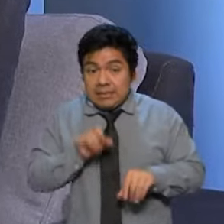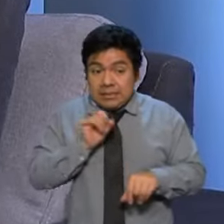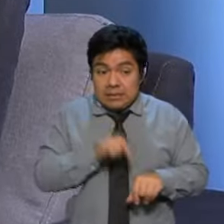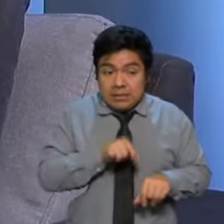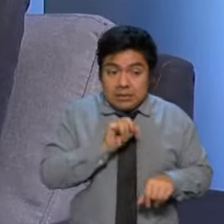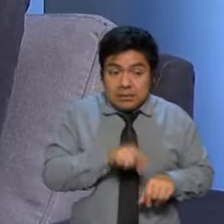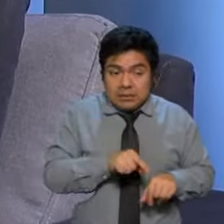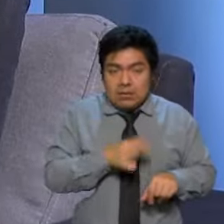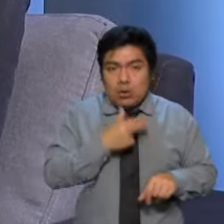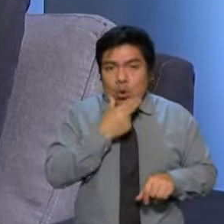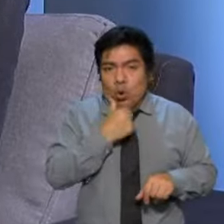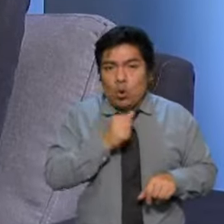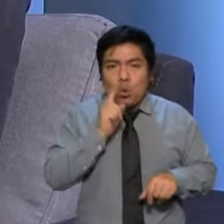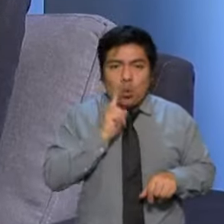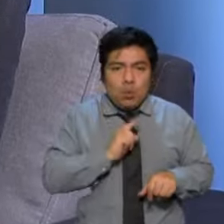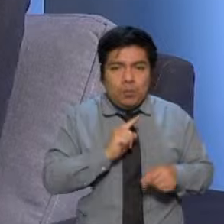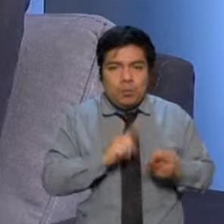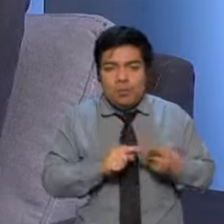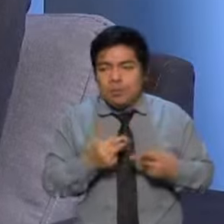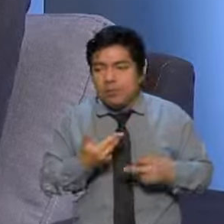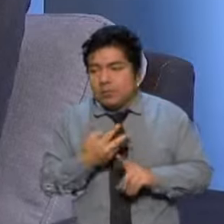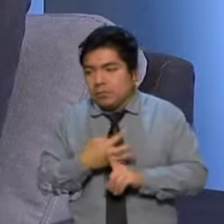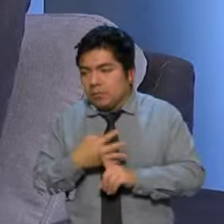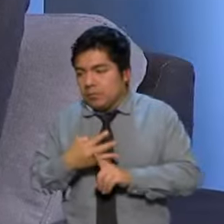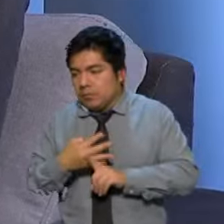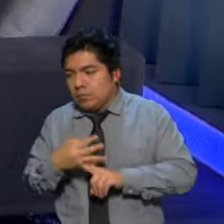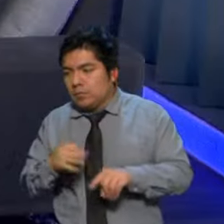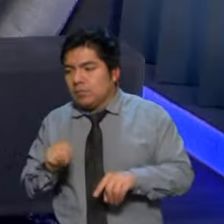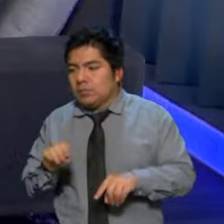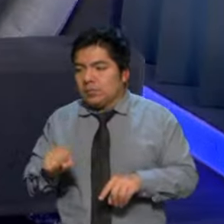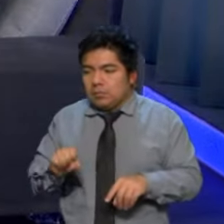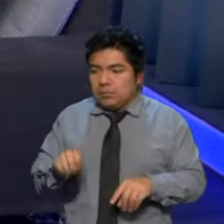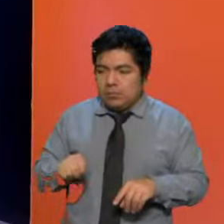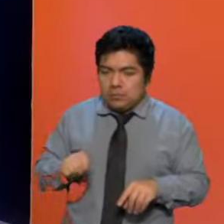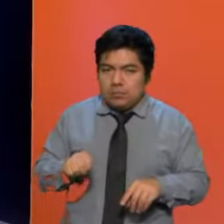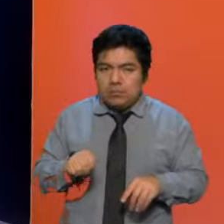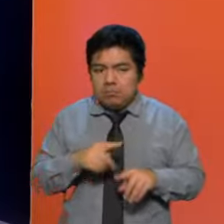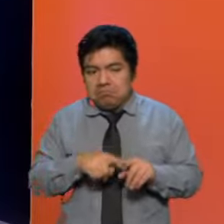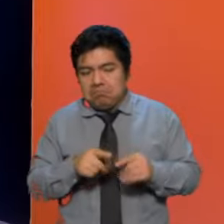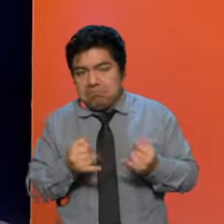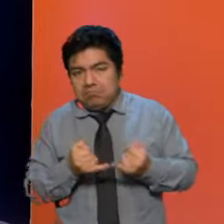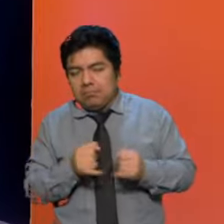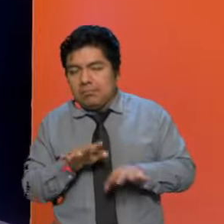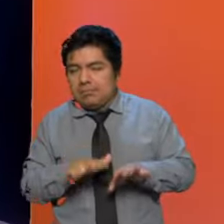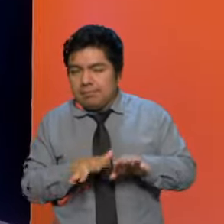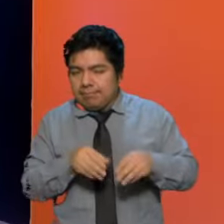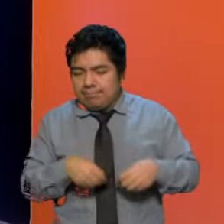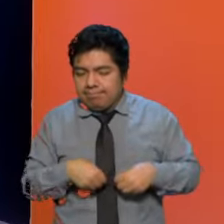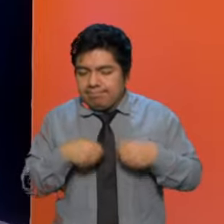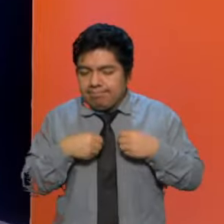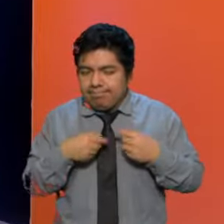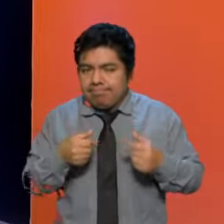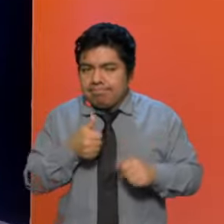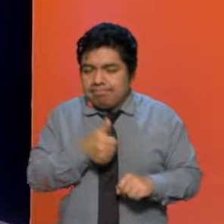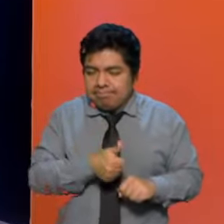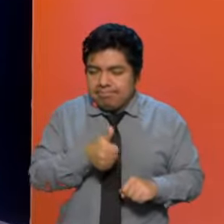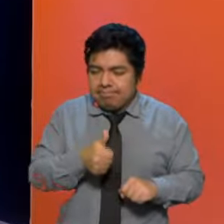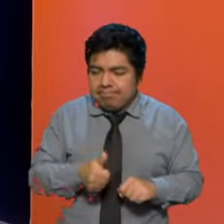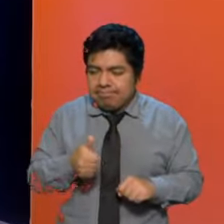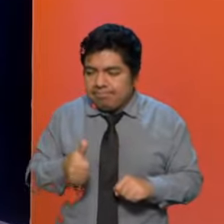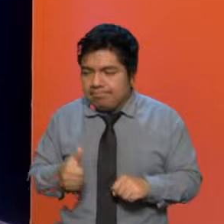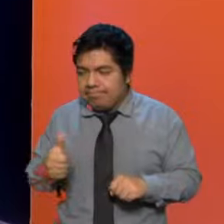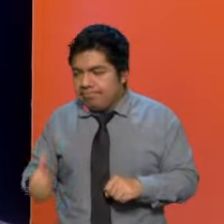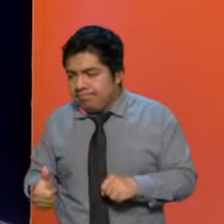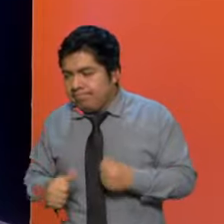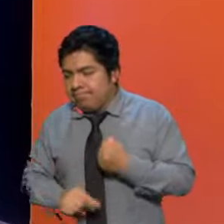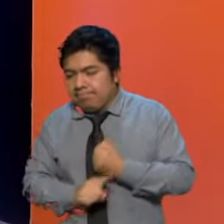parejas hetero que homo, pues, que les? Pues siento que justamente como en la vida, cada persona tiene sus